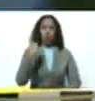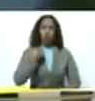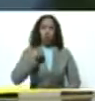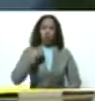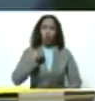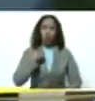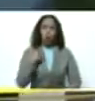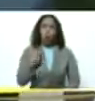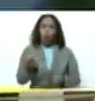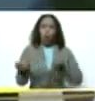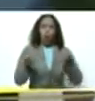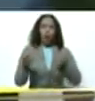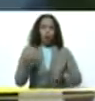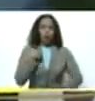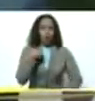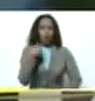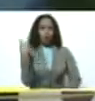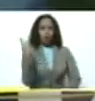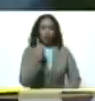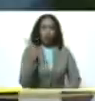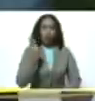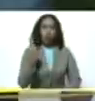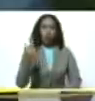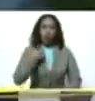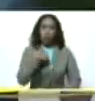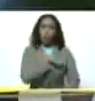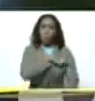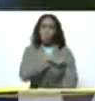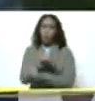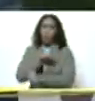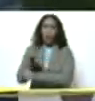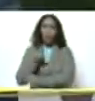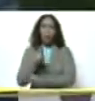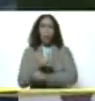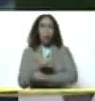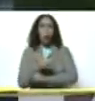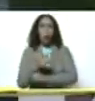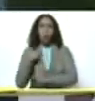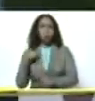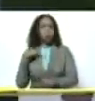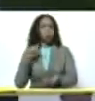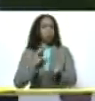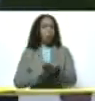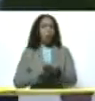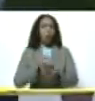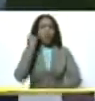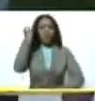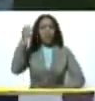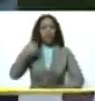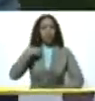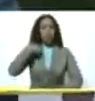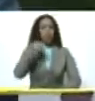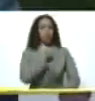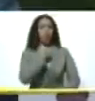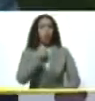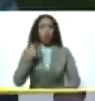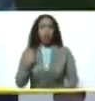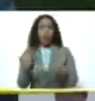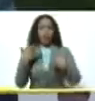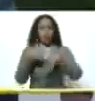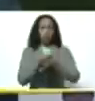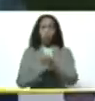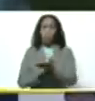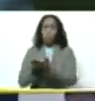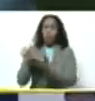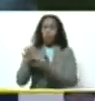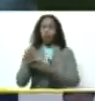el dominante, el que ordena, el que pone, el que quita, el que incluye, el que